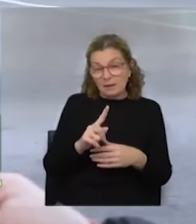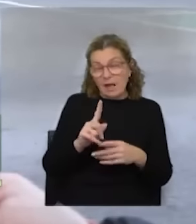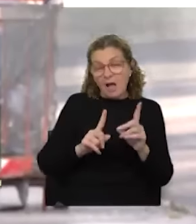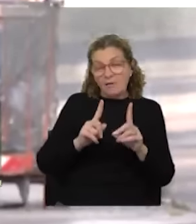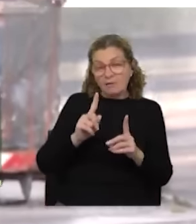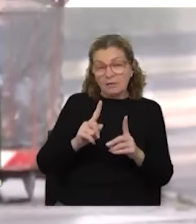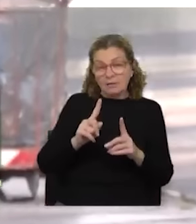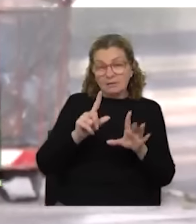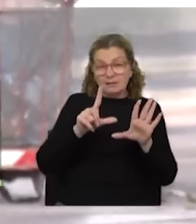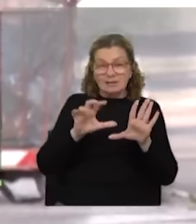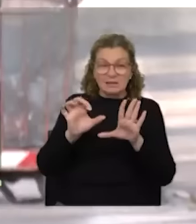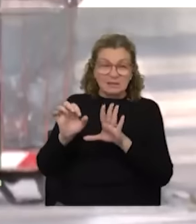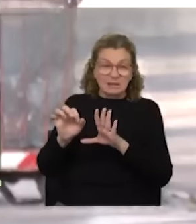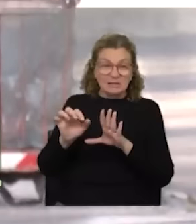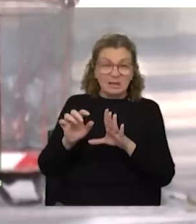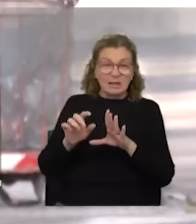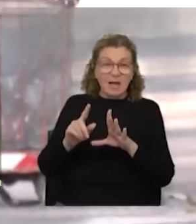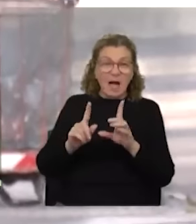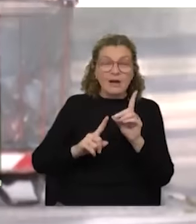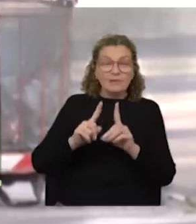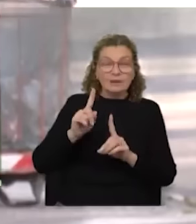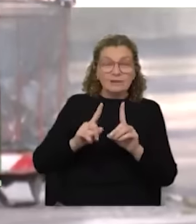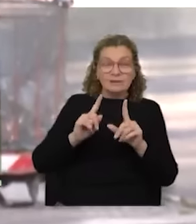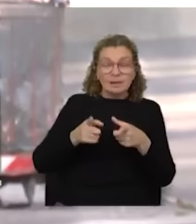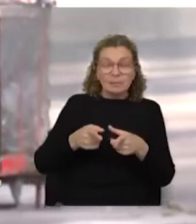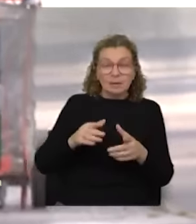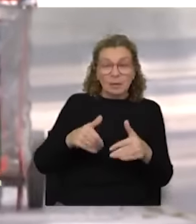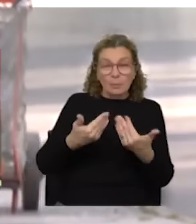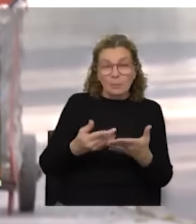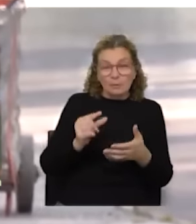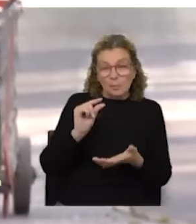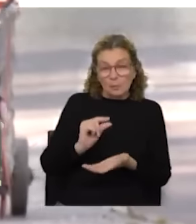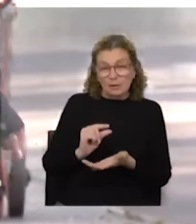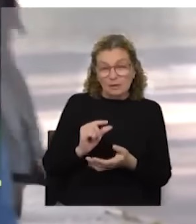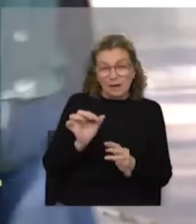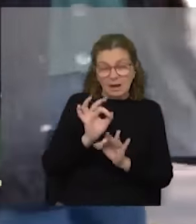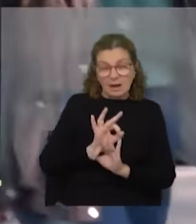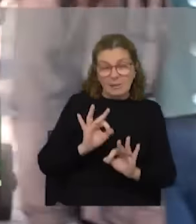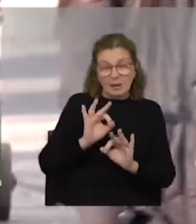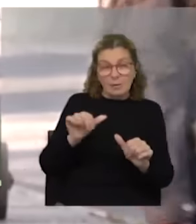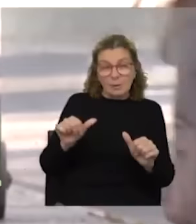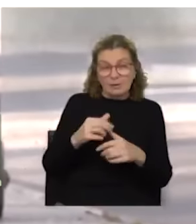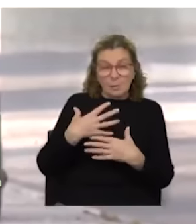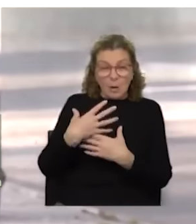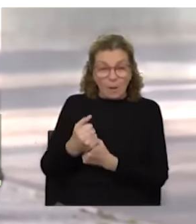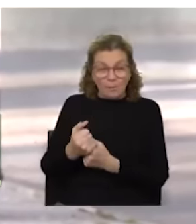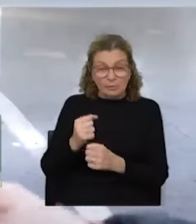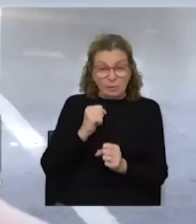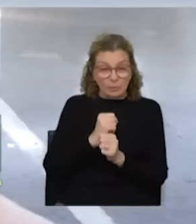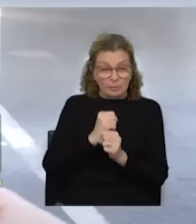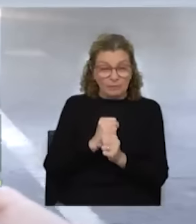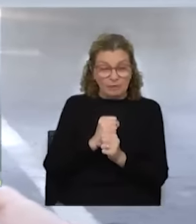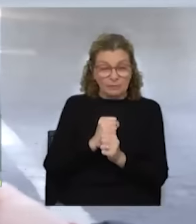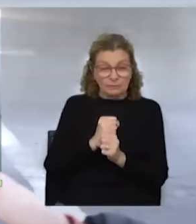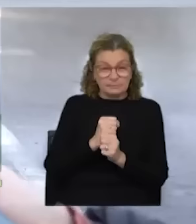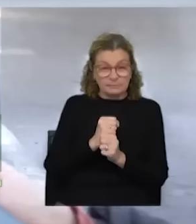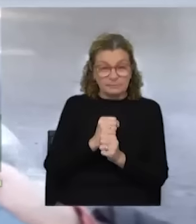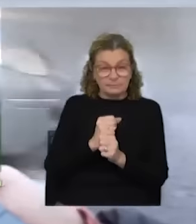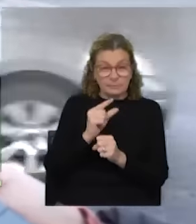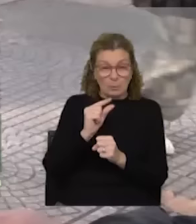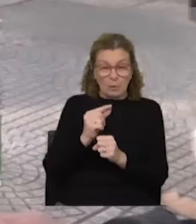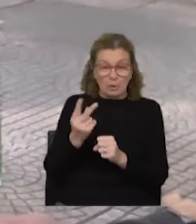veces que repartí 700 como hay veces que repartís poquito no más me entendés lo haces como militante o como trabajo para eh un